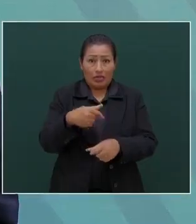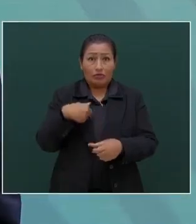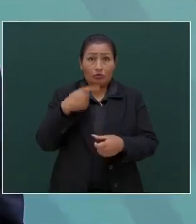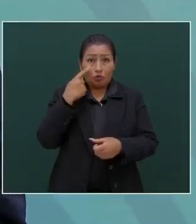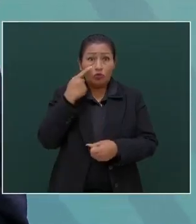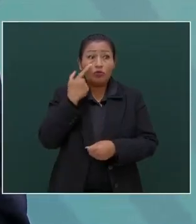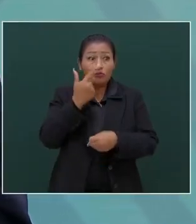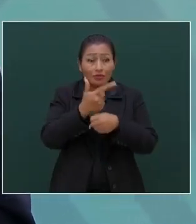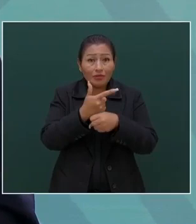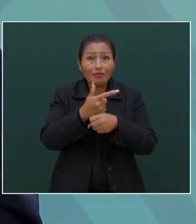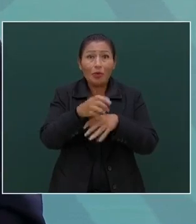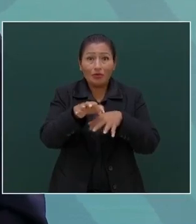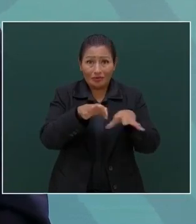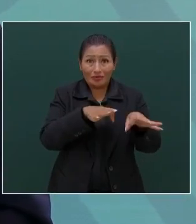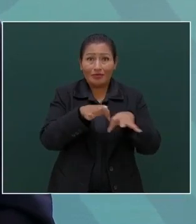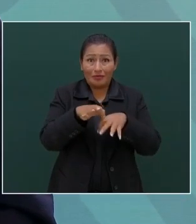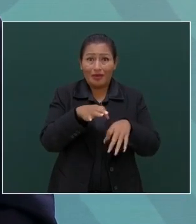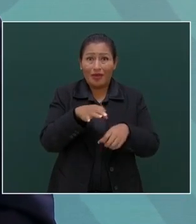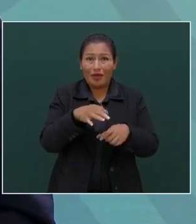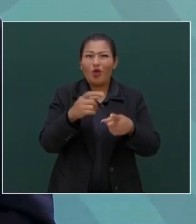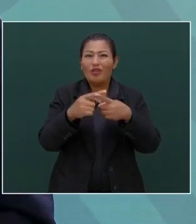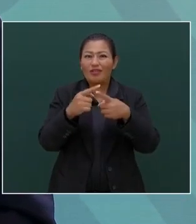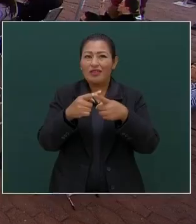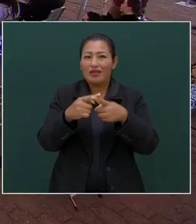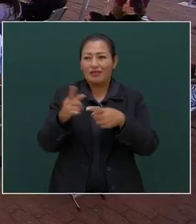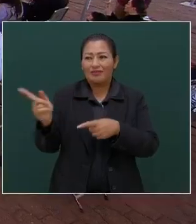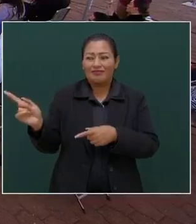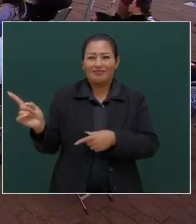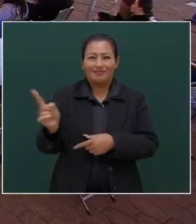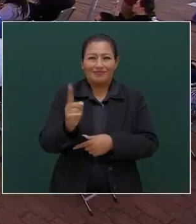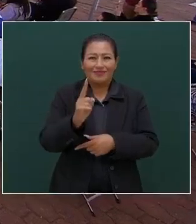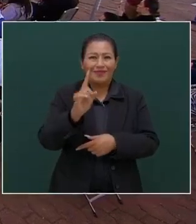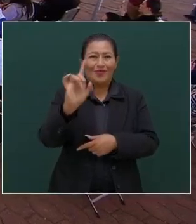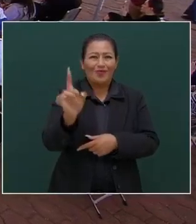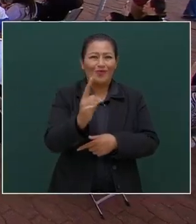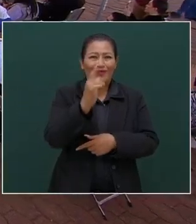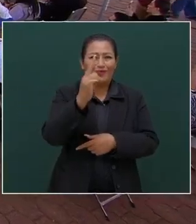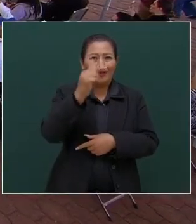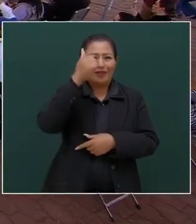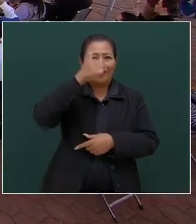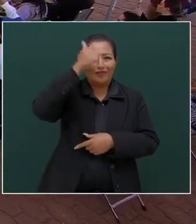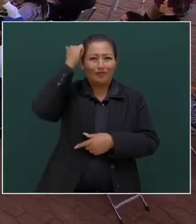el avance con la llegada de Alfonso,